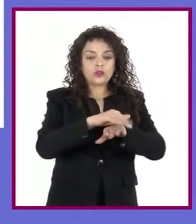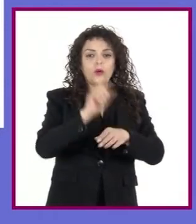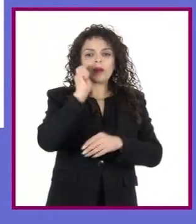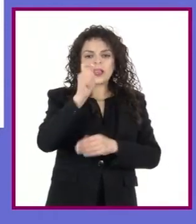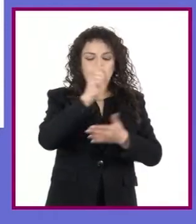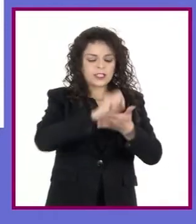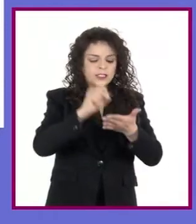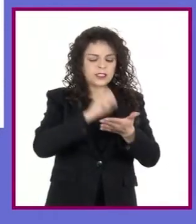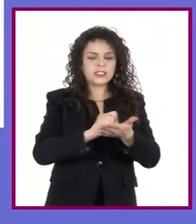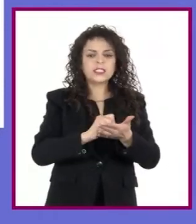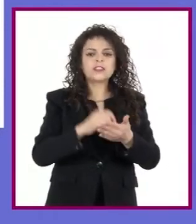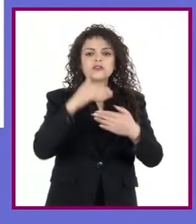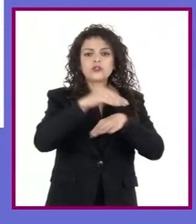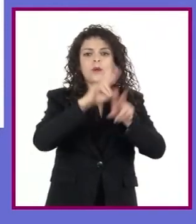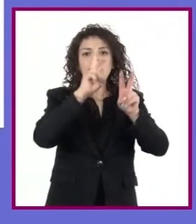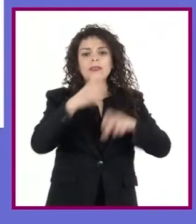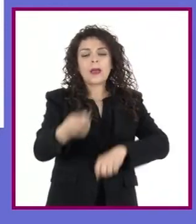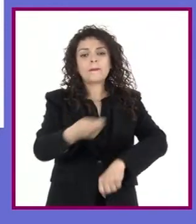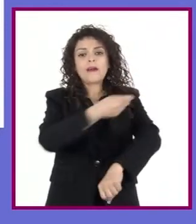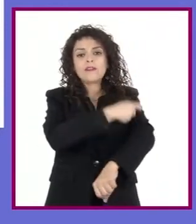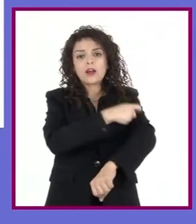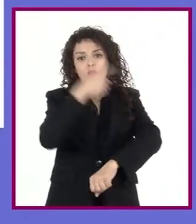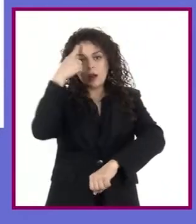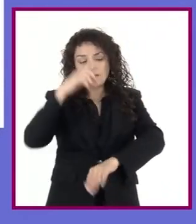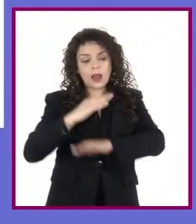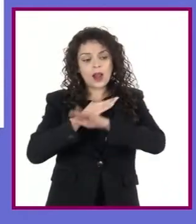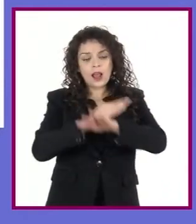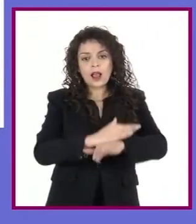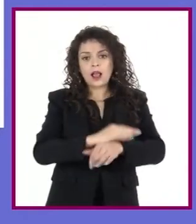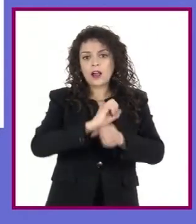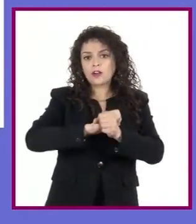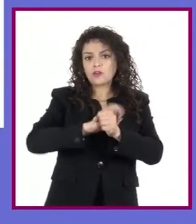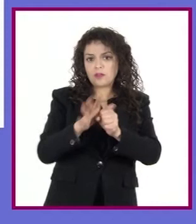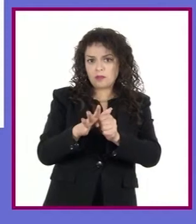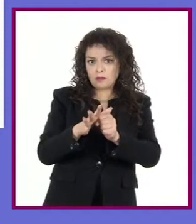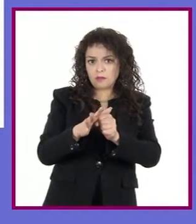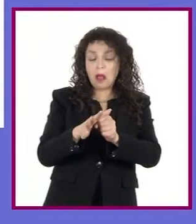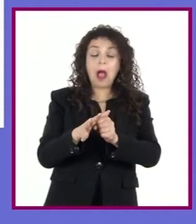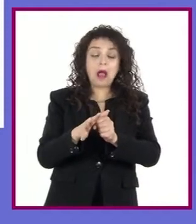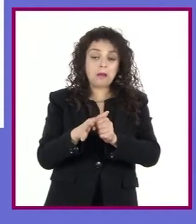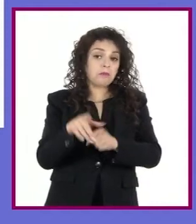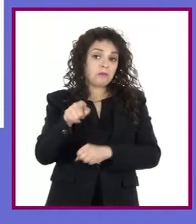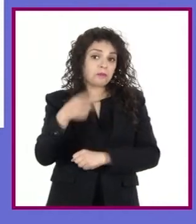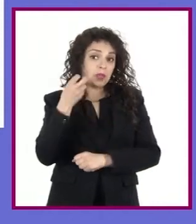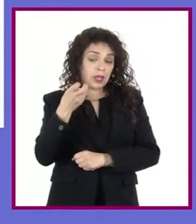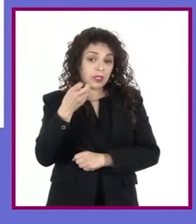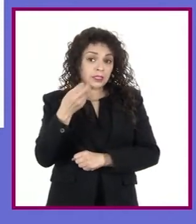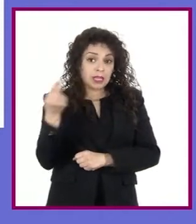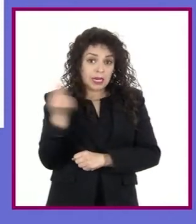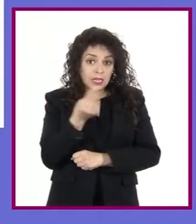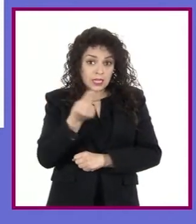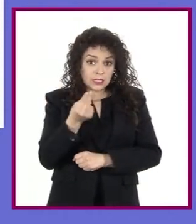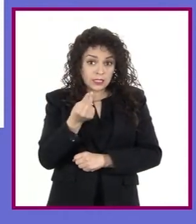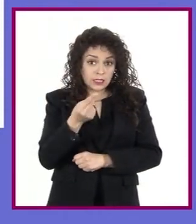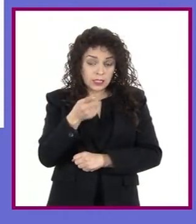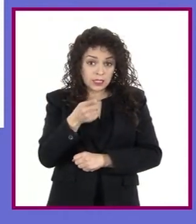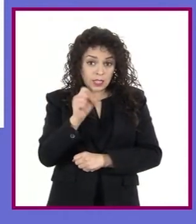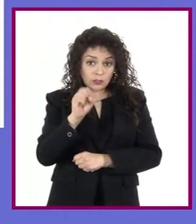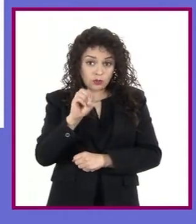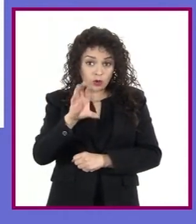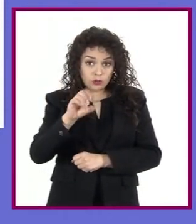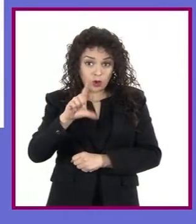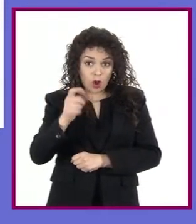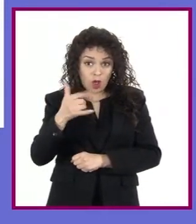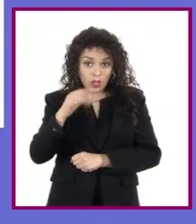hable de vacunación contra COVID. Este artículo no necesariamente es un artículo sociológico,